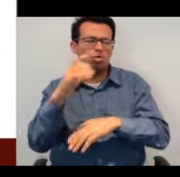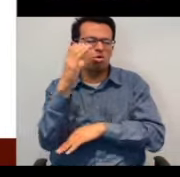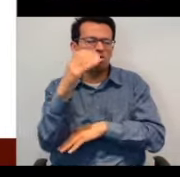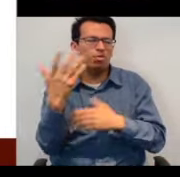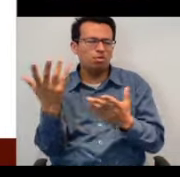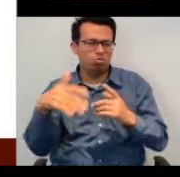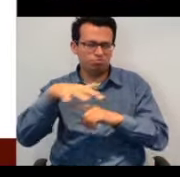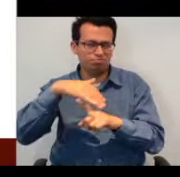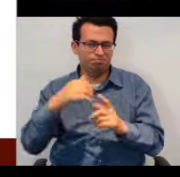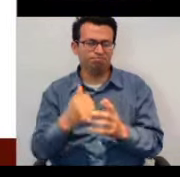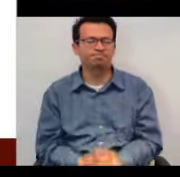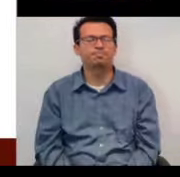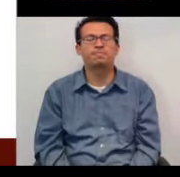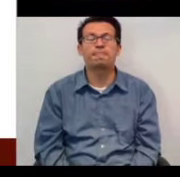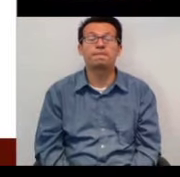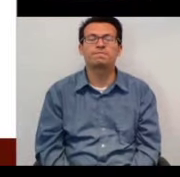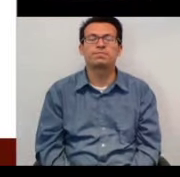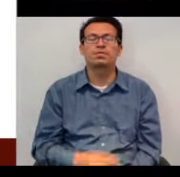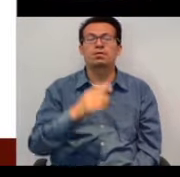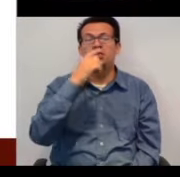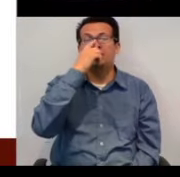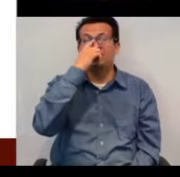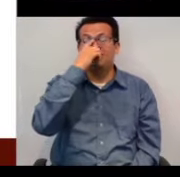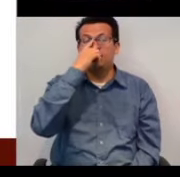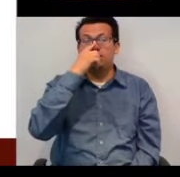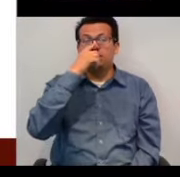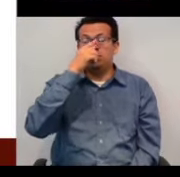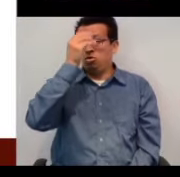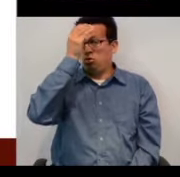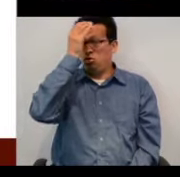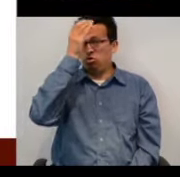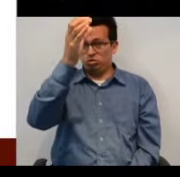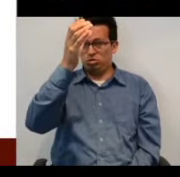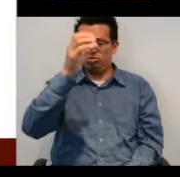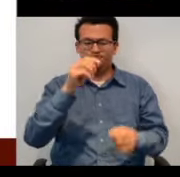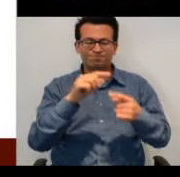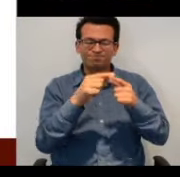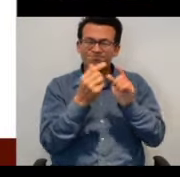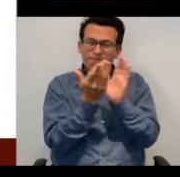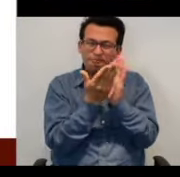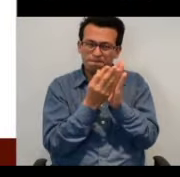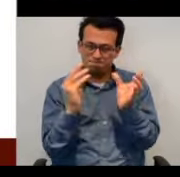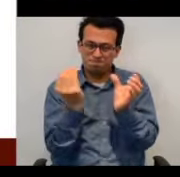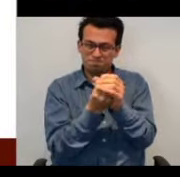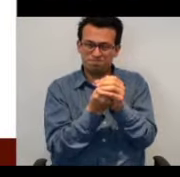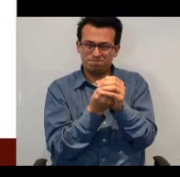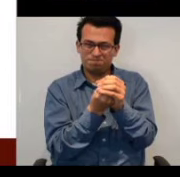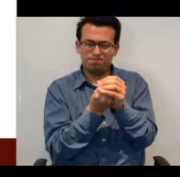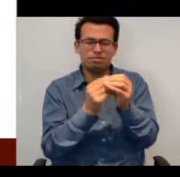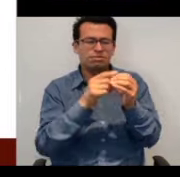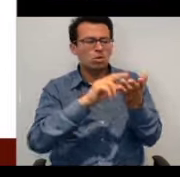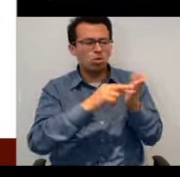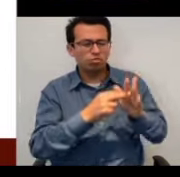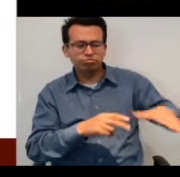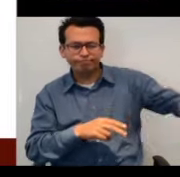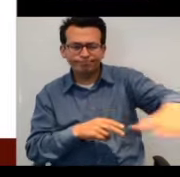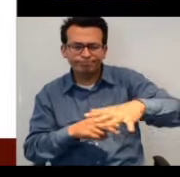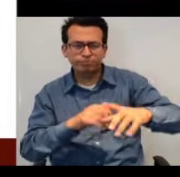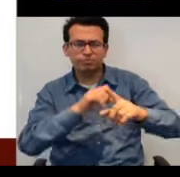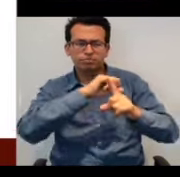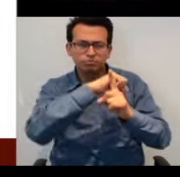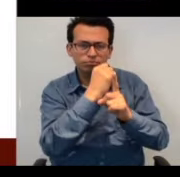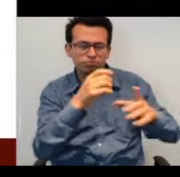En términos conceptuales, la educación inclusiva está enmarcada en la búsqueda de sociedades incluyentes soportadas en la implementación de la